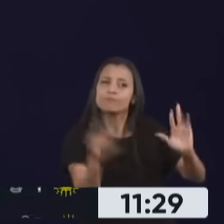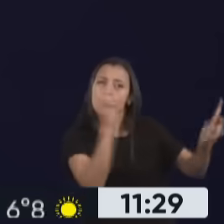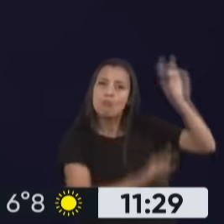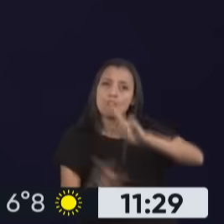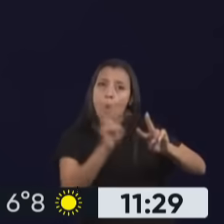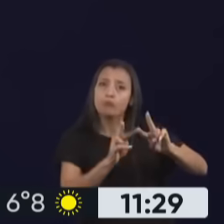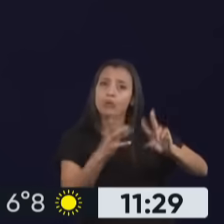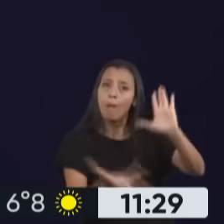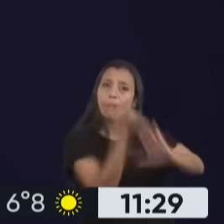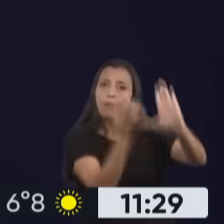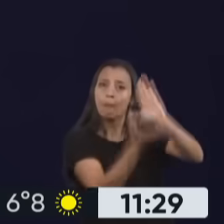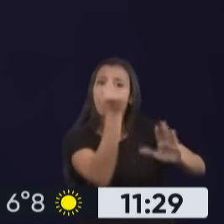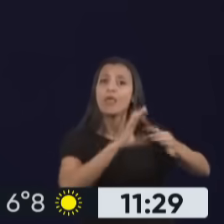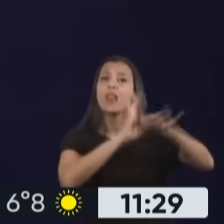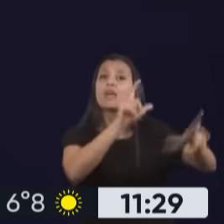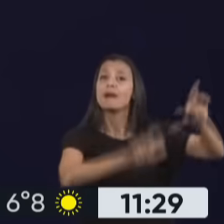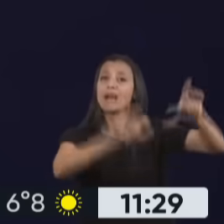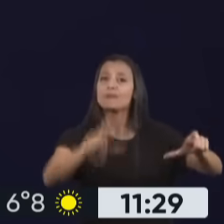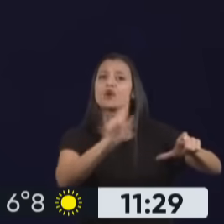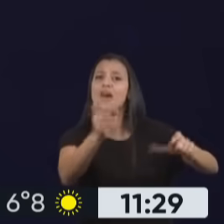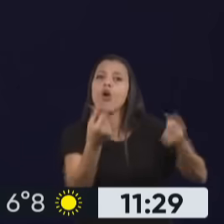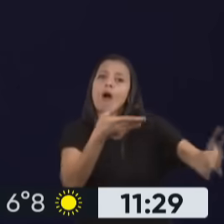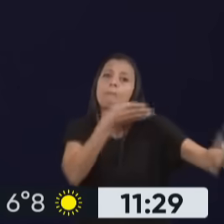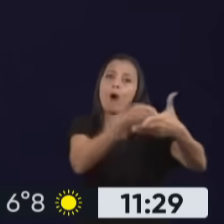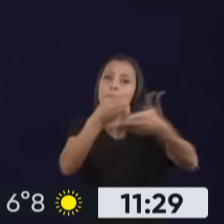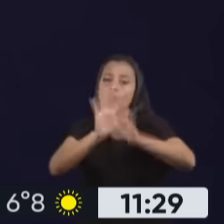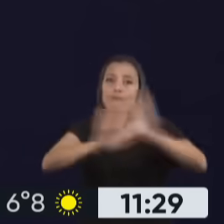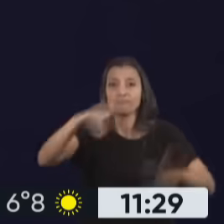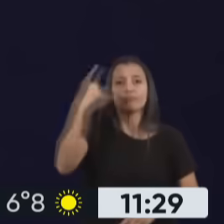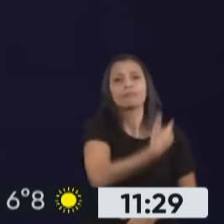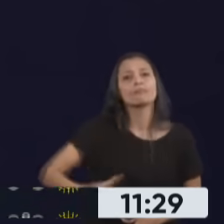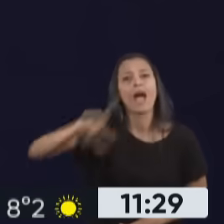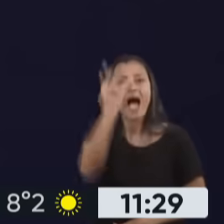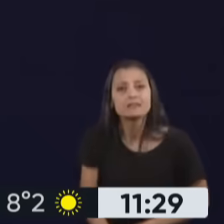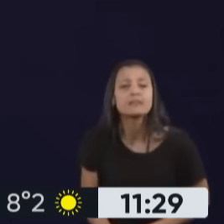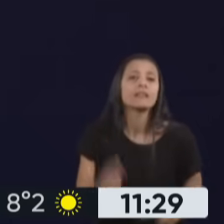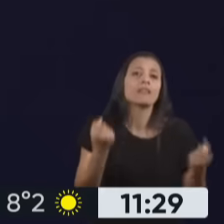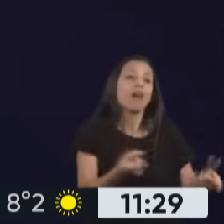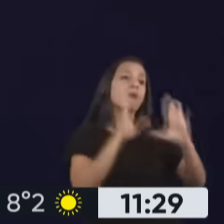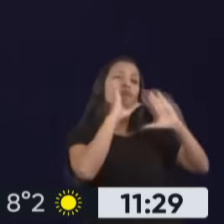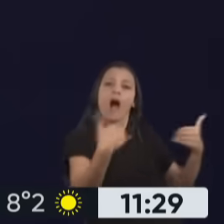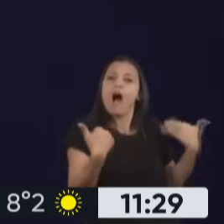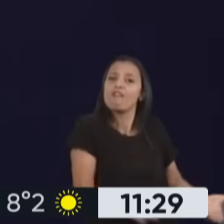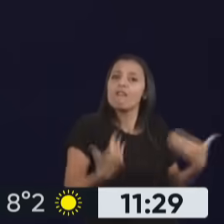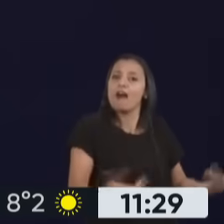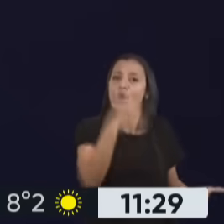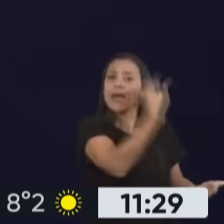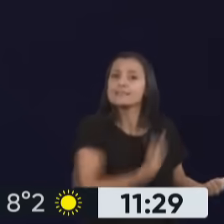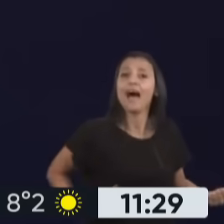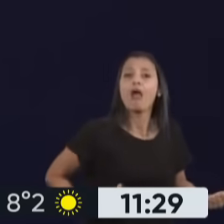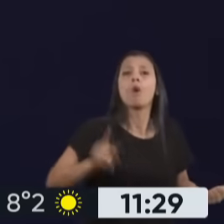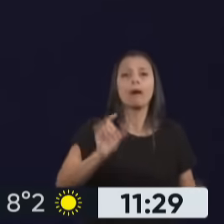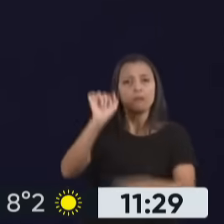camino de libertad a los argentinos, no para entorpecerlo. La Argentina que rendía culto al estatismo y al sector público en detrimento del